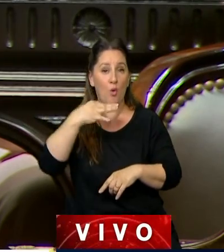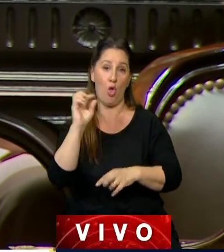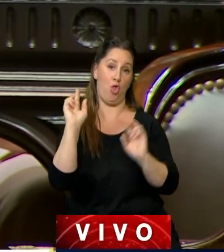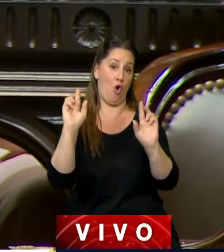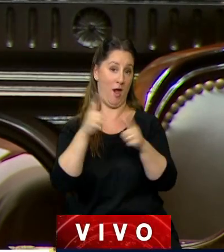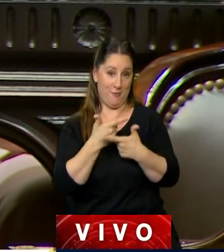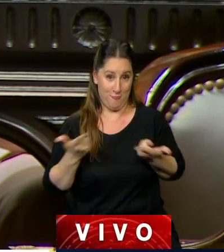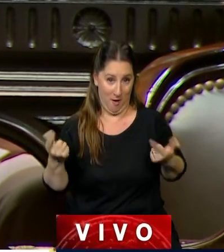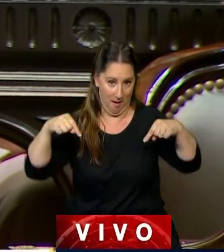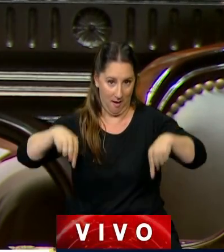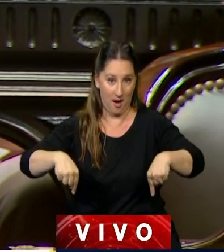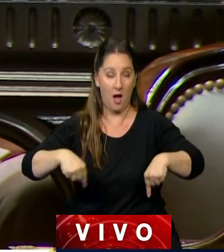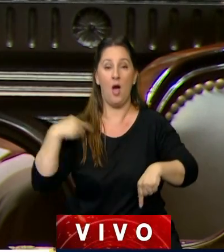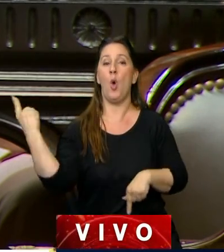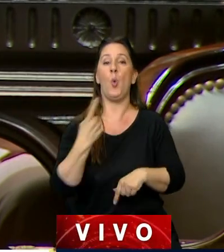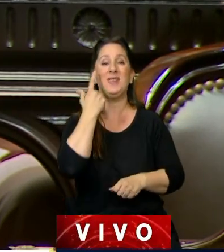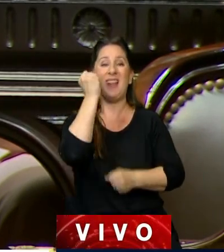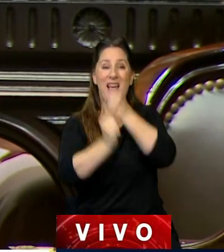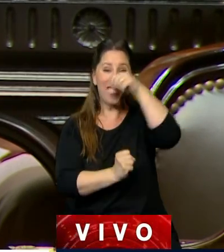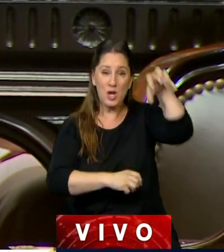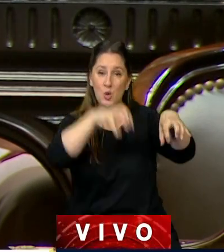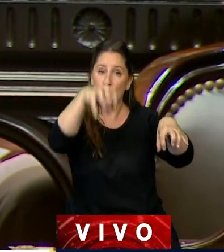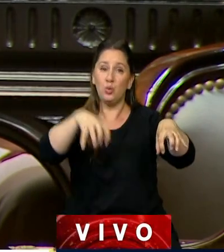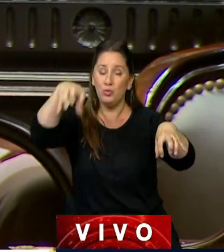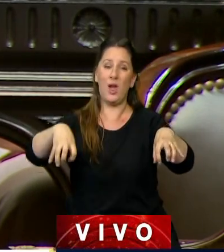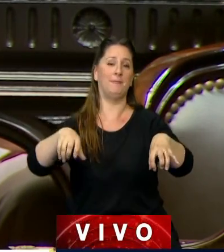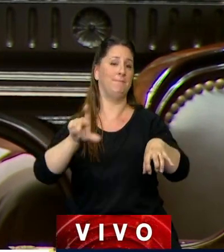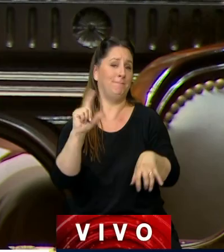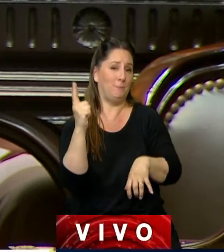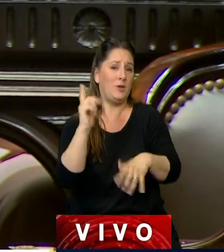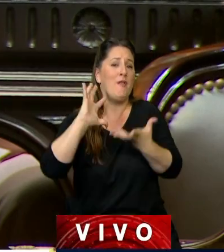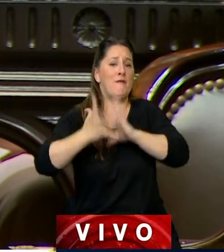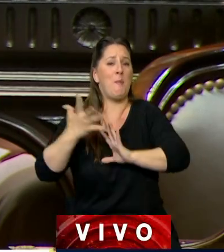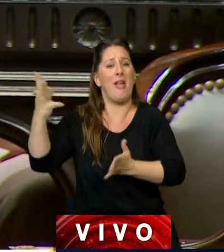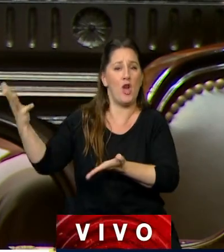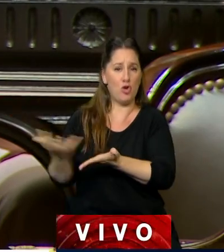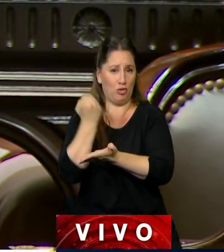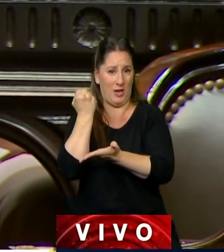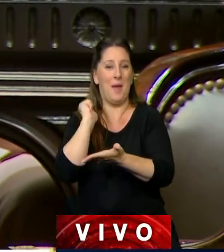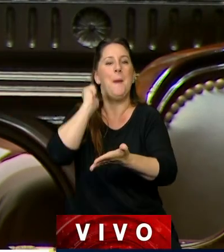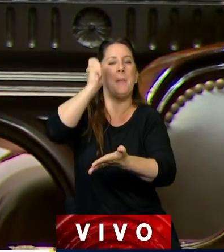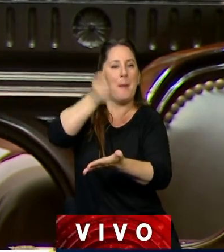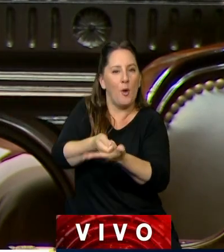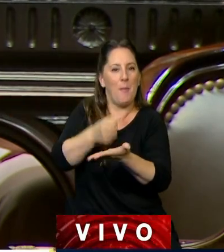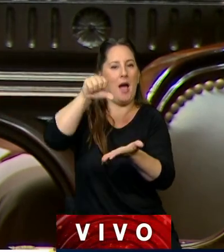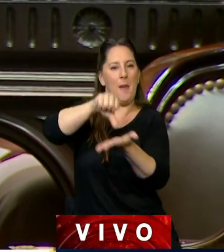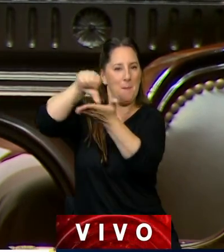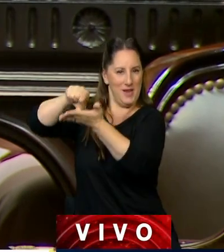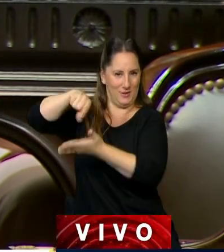y nuestras industrias carecen de la posibilidad de adquirirlos para poder pagar a proveedores